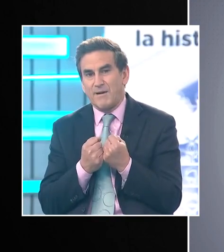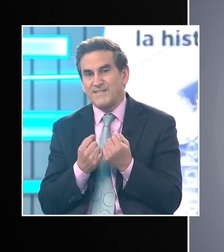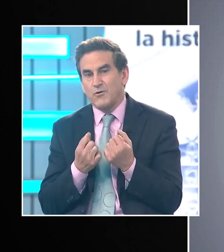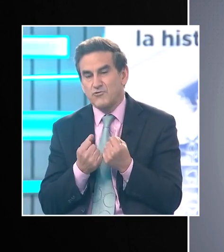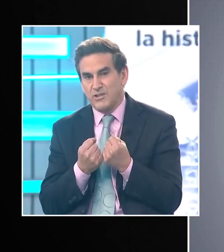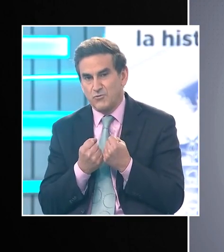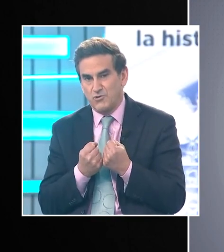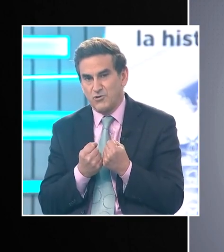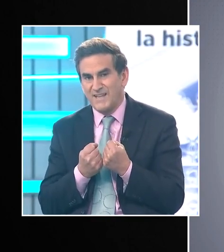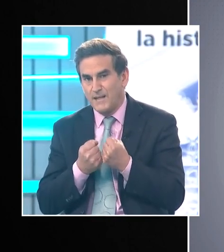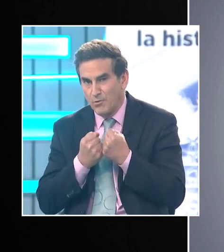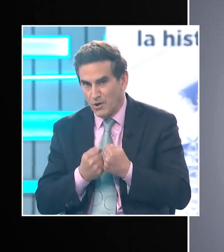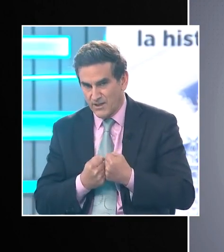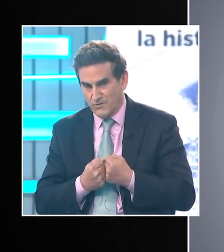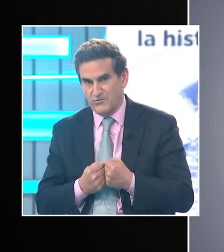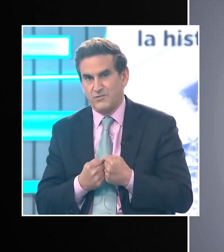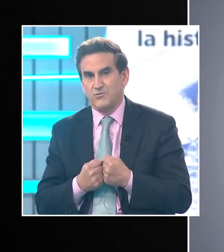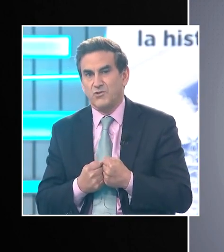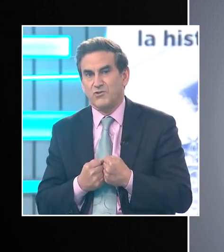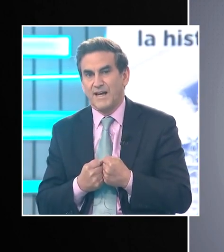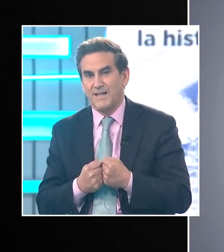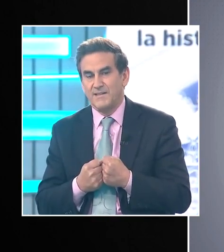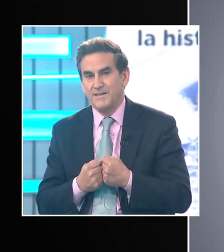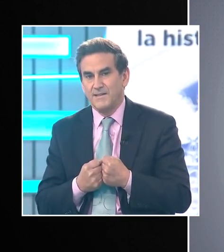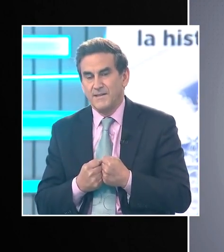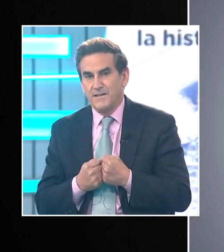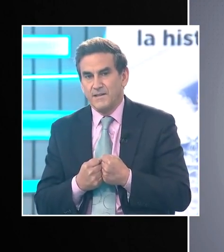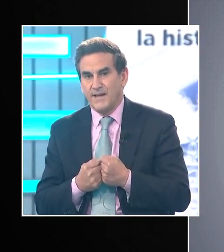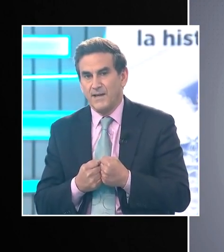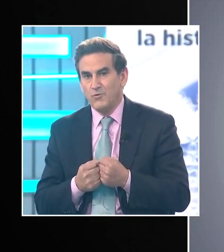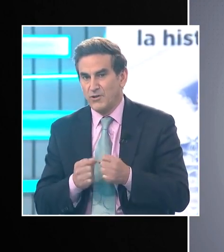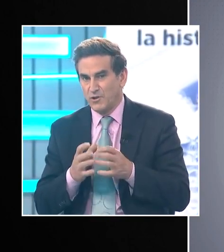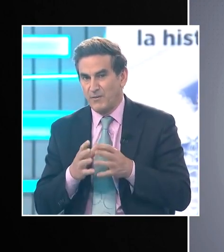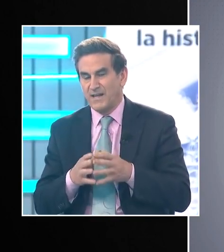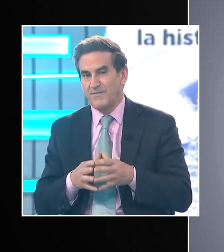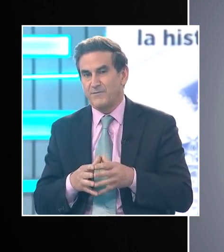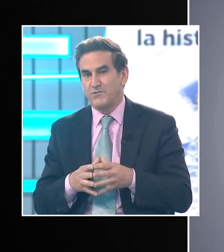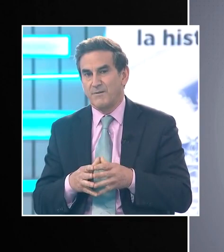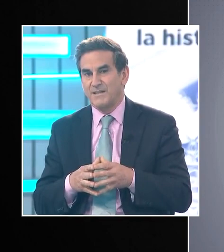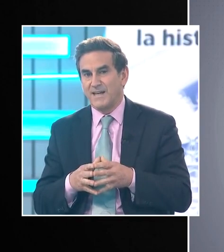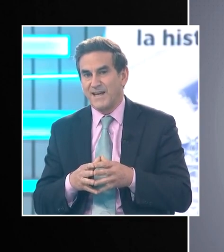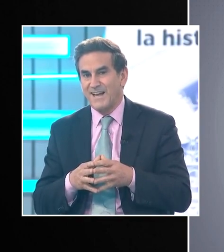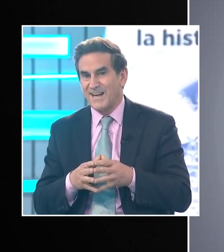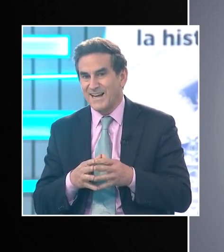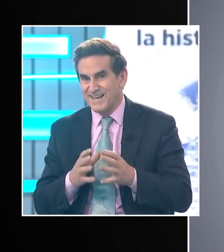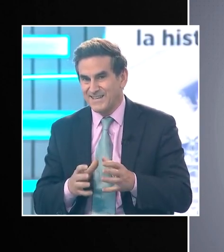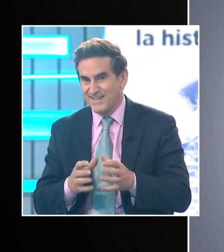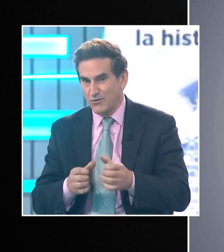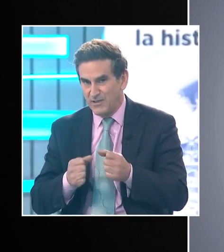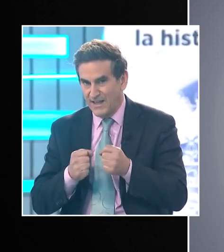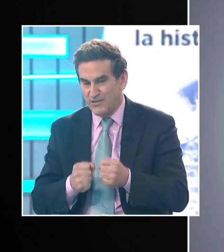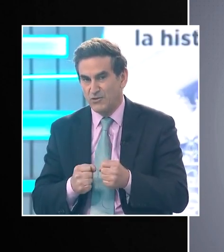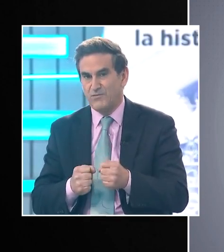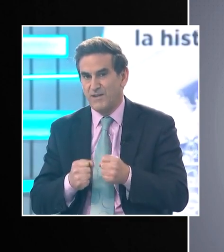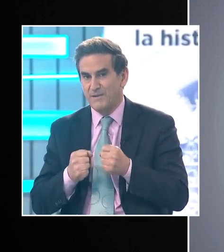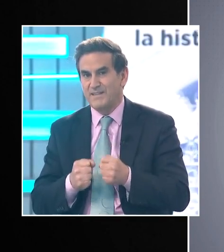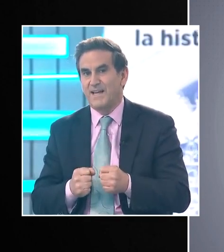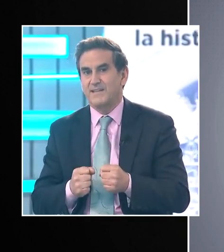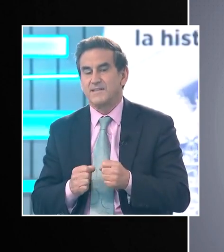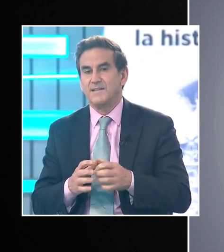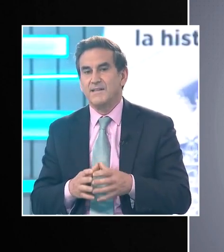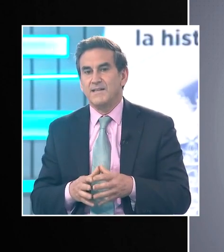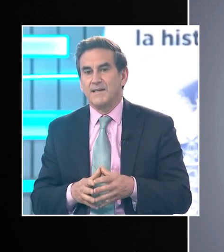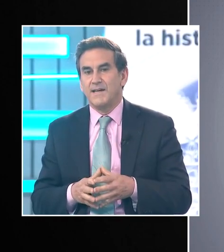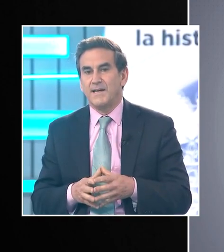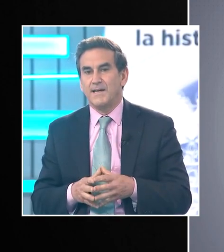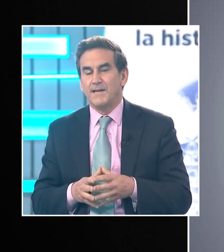la base constitucional, del bloque constitucional, que uno de los pilares fundamentales era la Carta de los Derechos